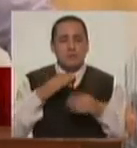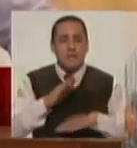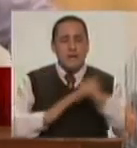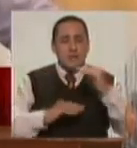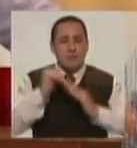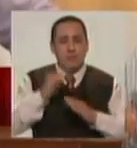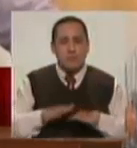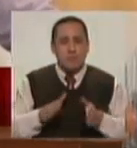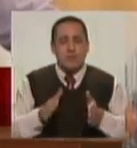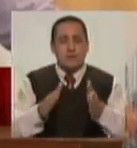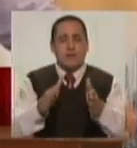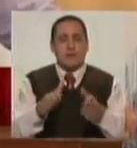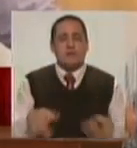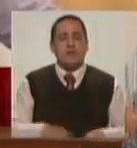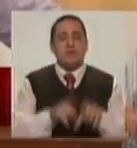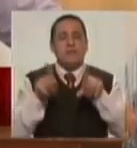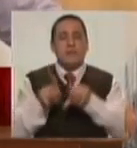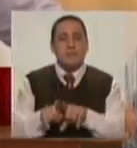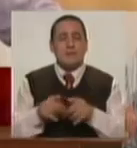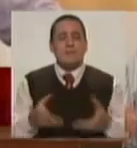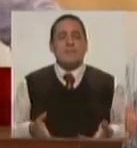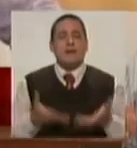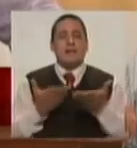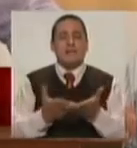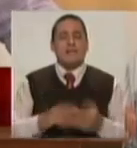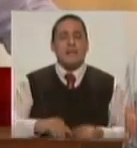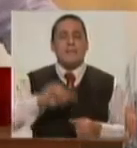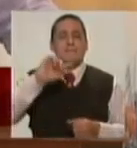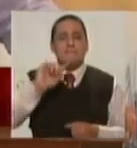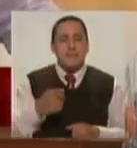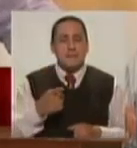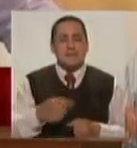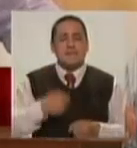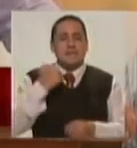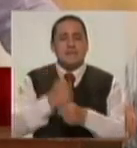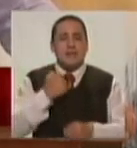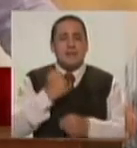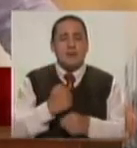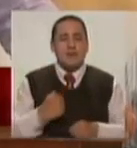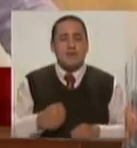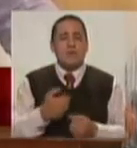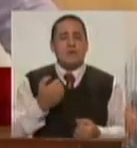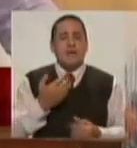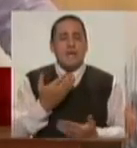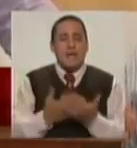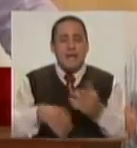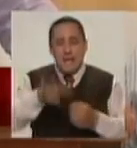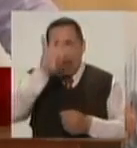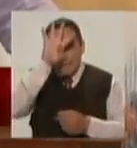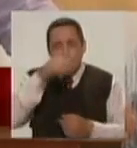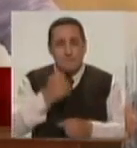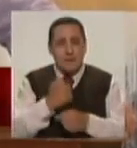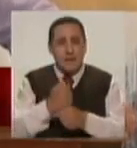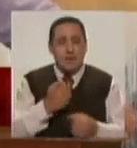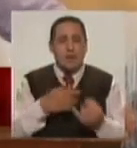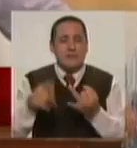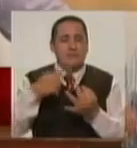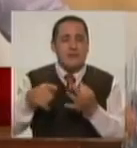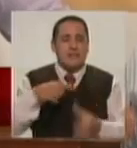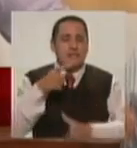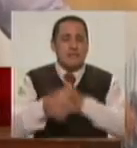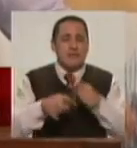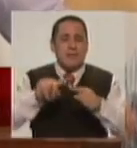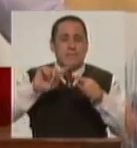pavimentar, sino también va a dar miles de trabajos, empleo digno a